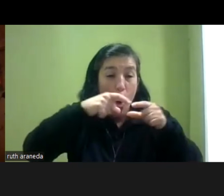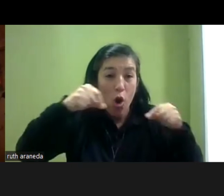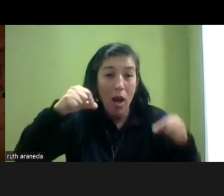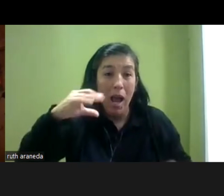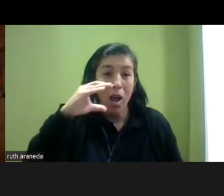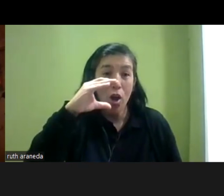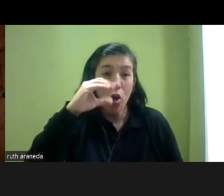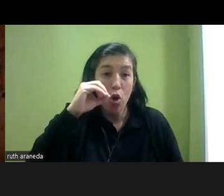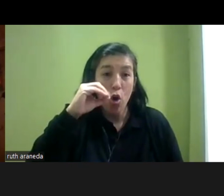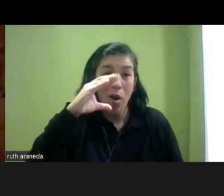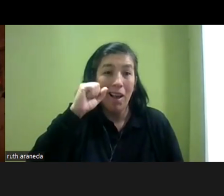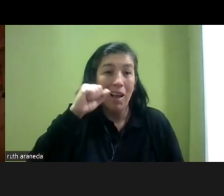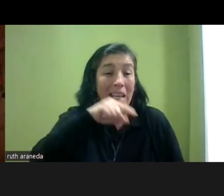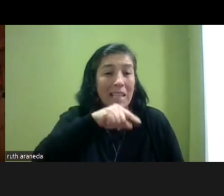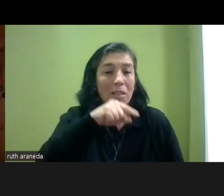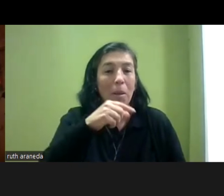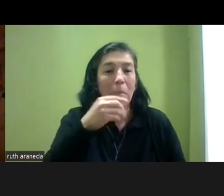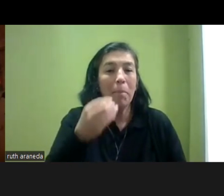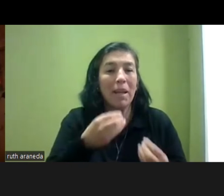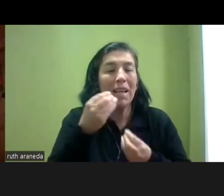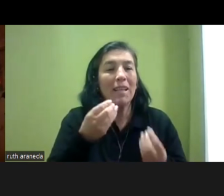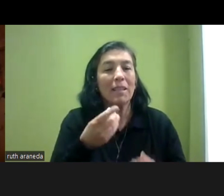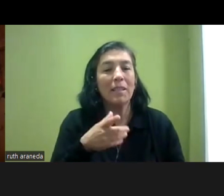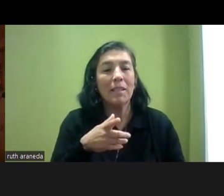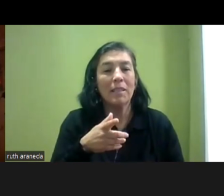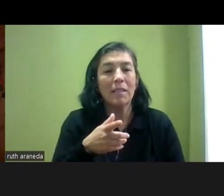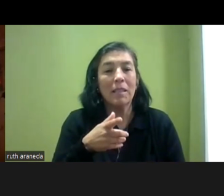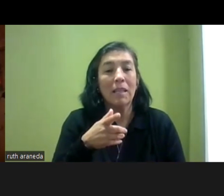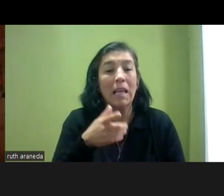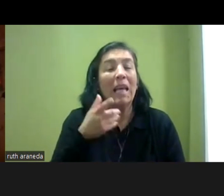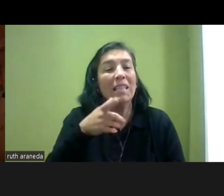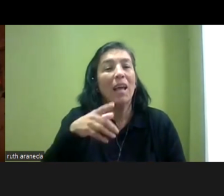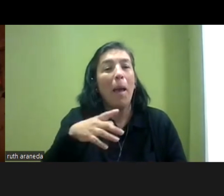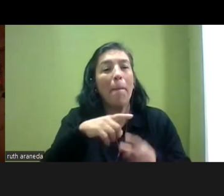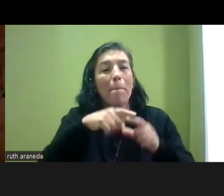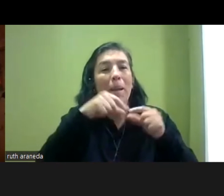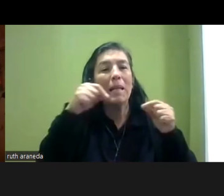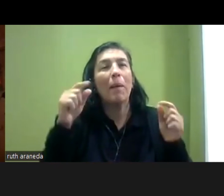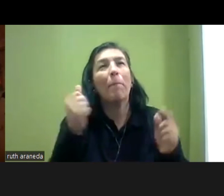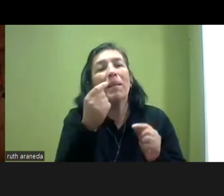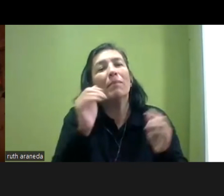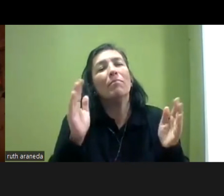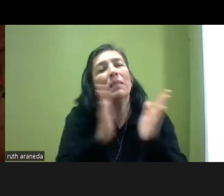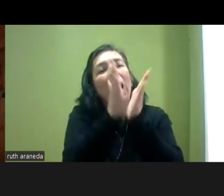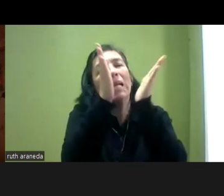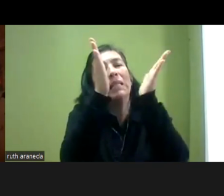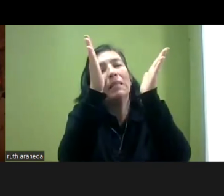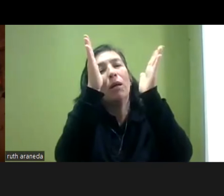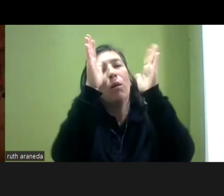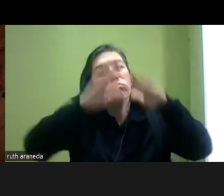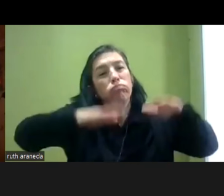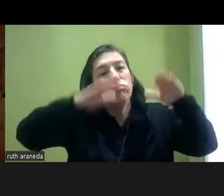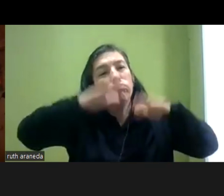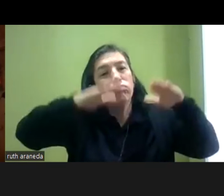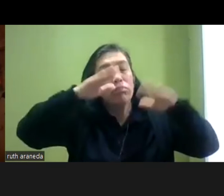es se dice que es la planta sagrada, ¿no? O sea, planta sagrada de los